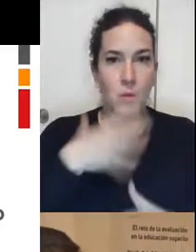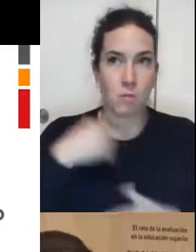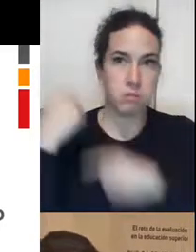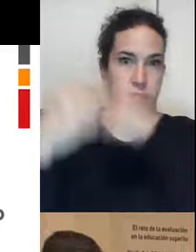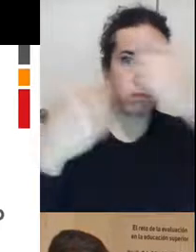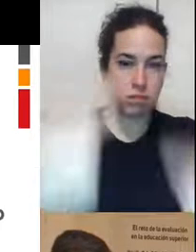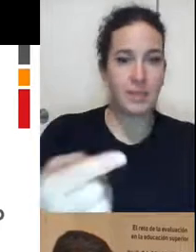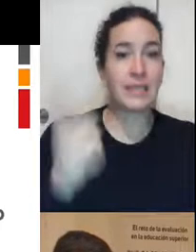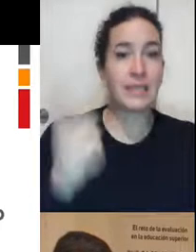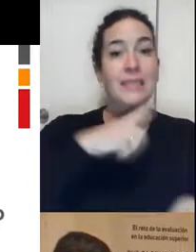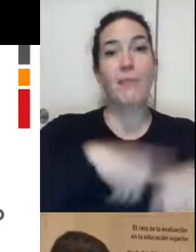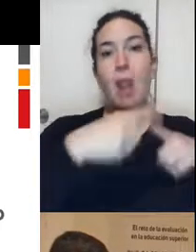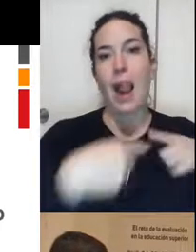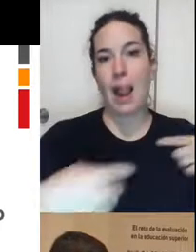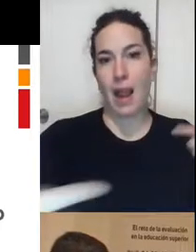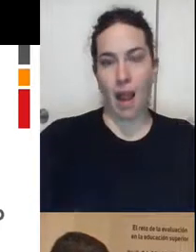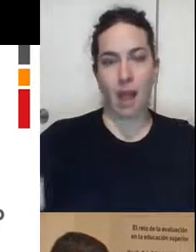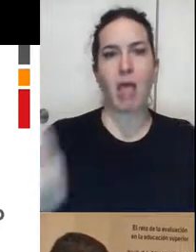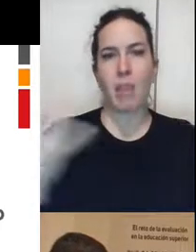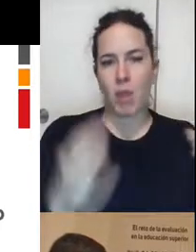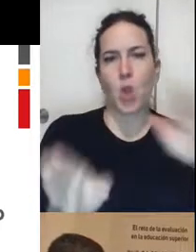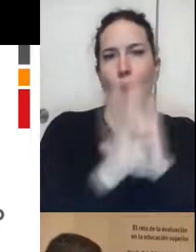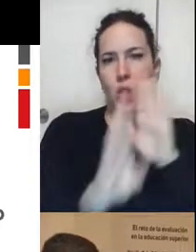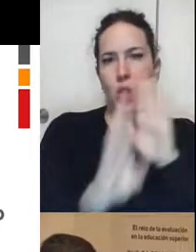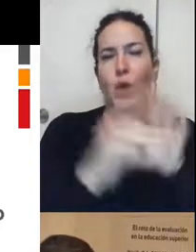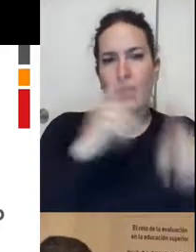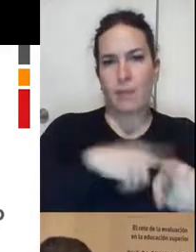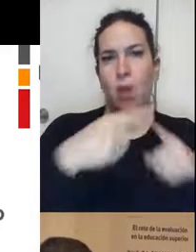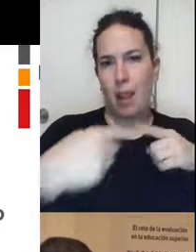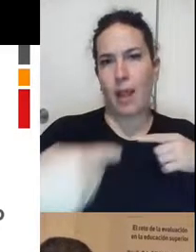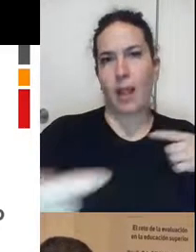longevidad, debe de permanecer en el tiempo, ¿no?